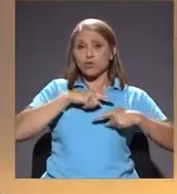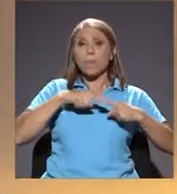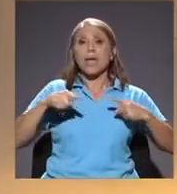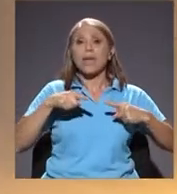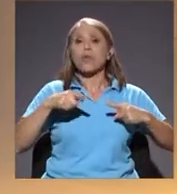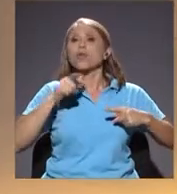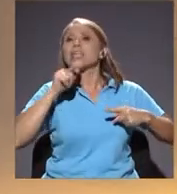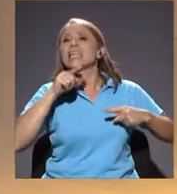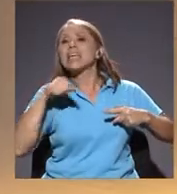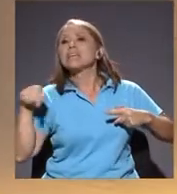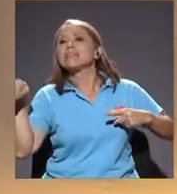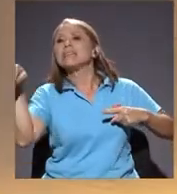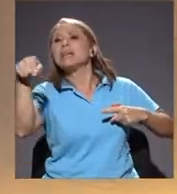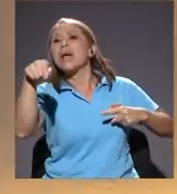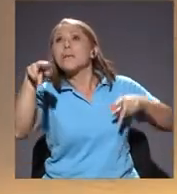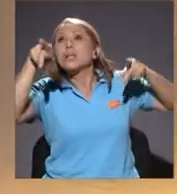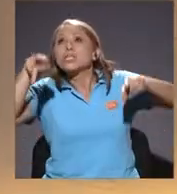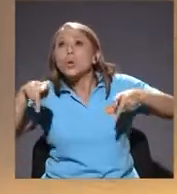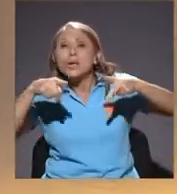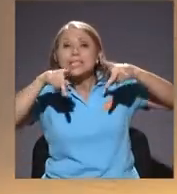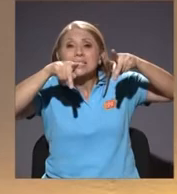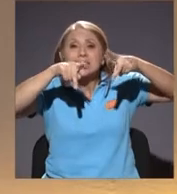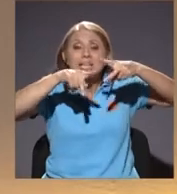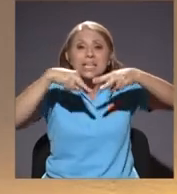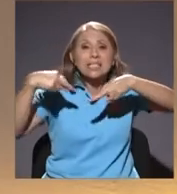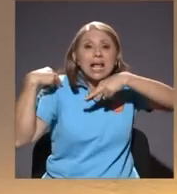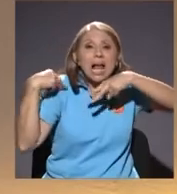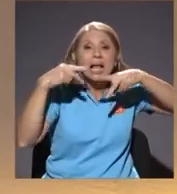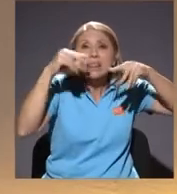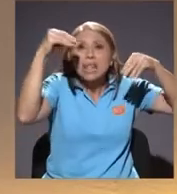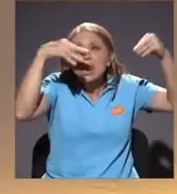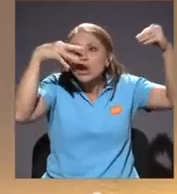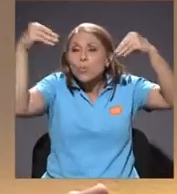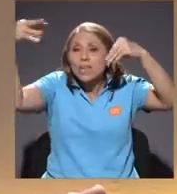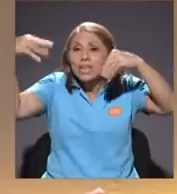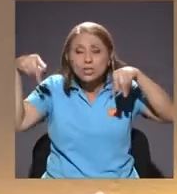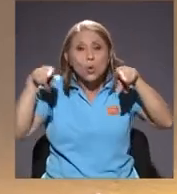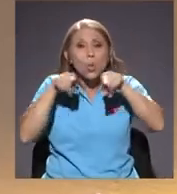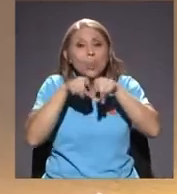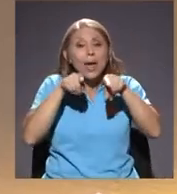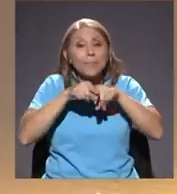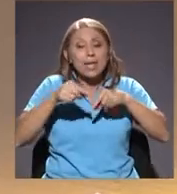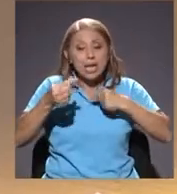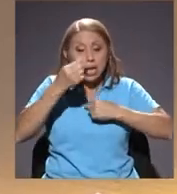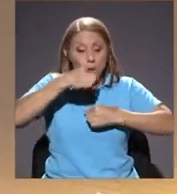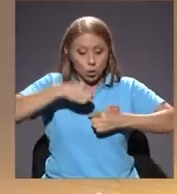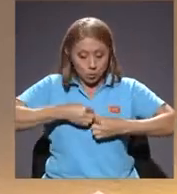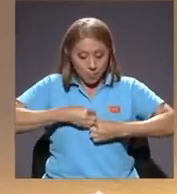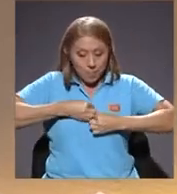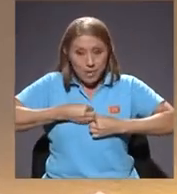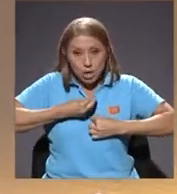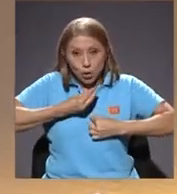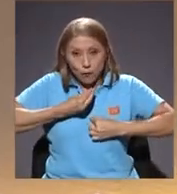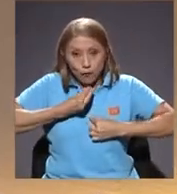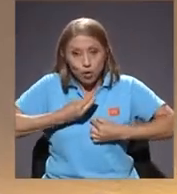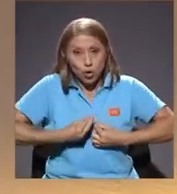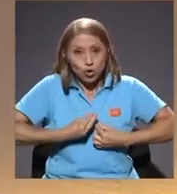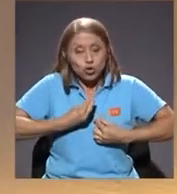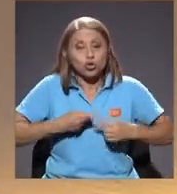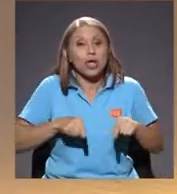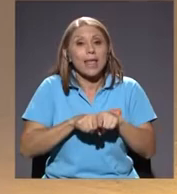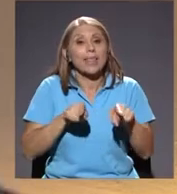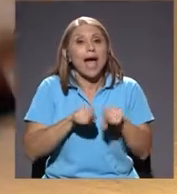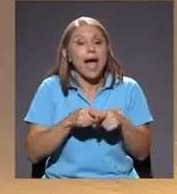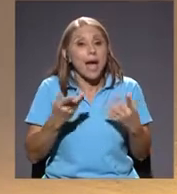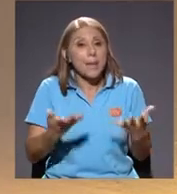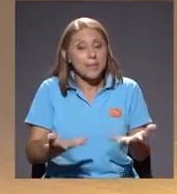está la iluminación y está los micrófonos que nos acompañan y está el